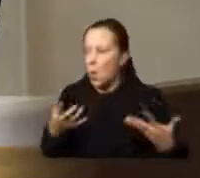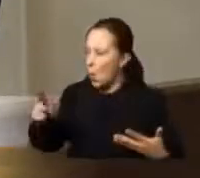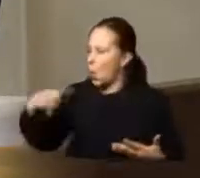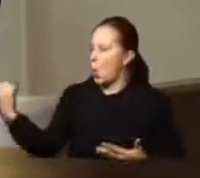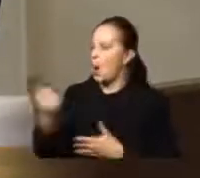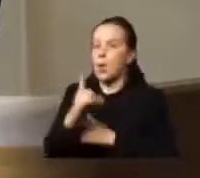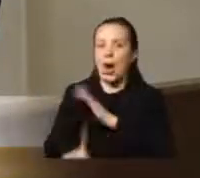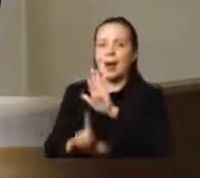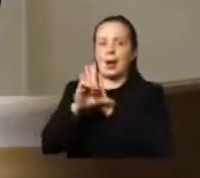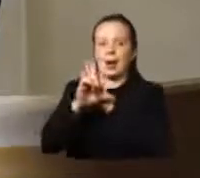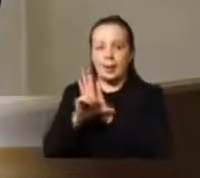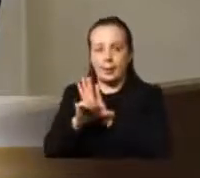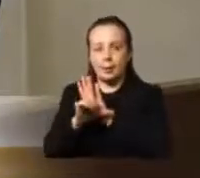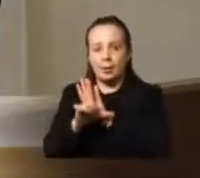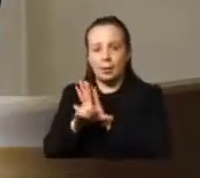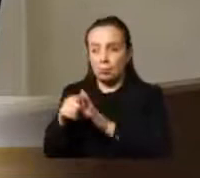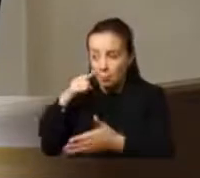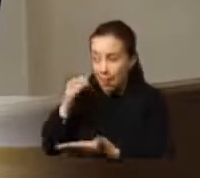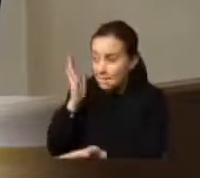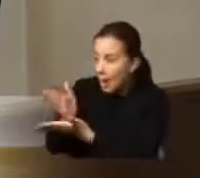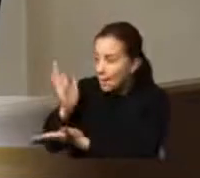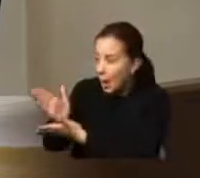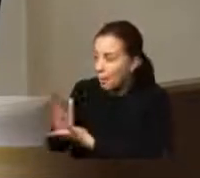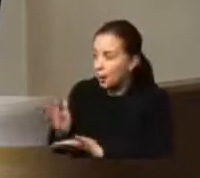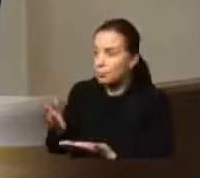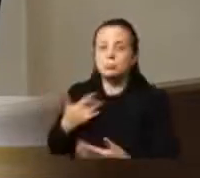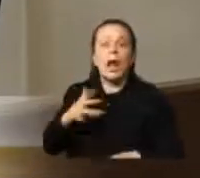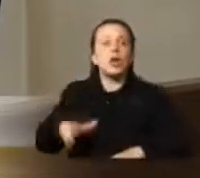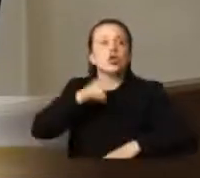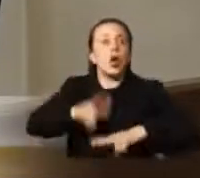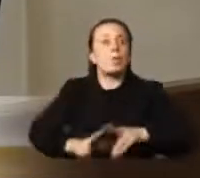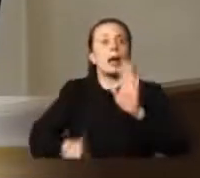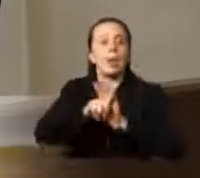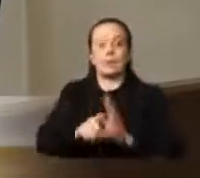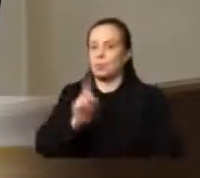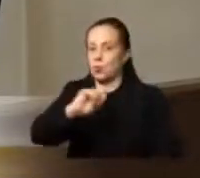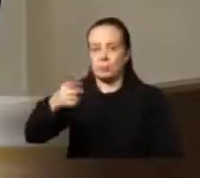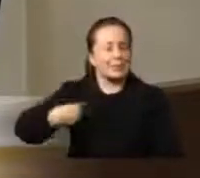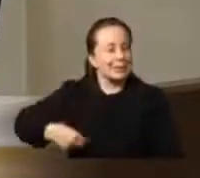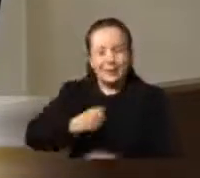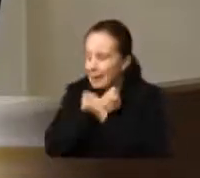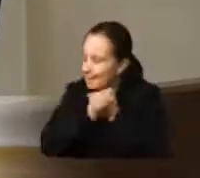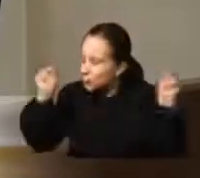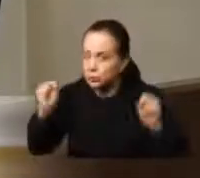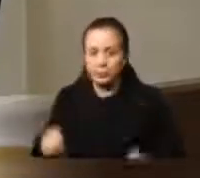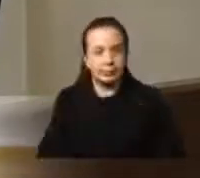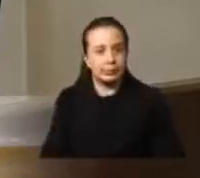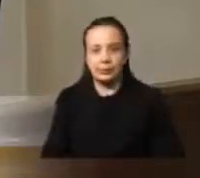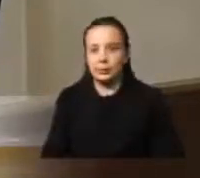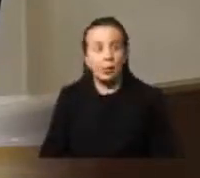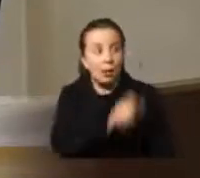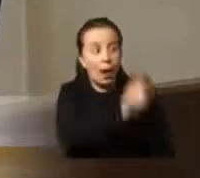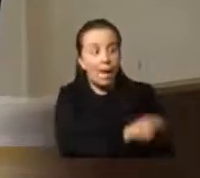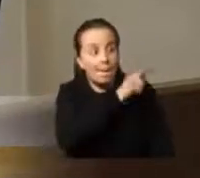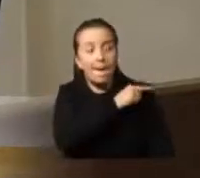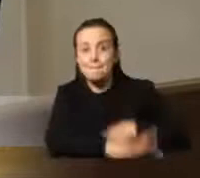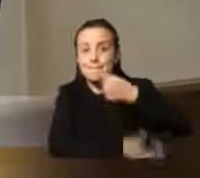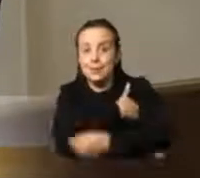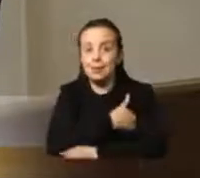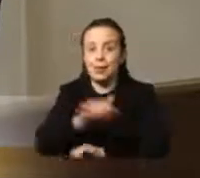ley todos estos hechos que hemos venido mencionando. No puede ser que el ministro de la Defensa